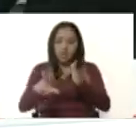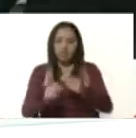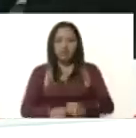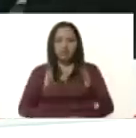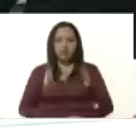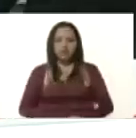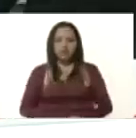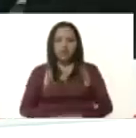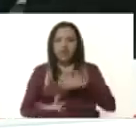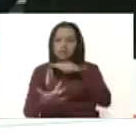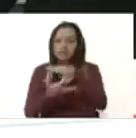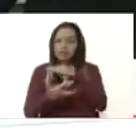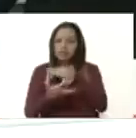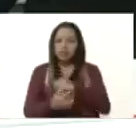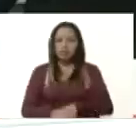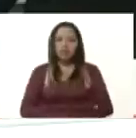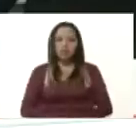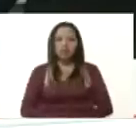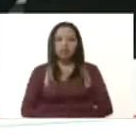técnica,